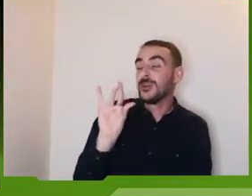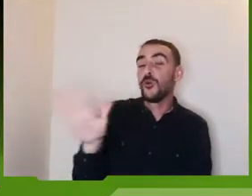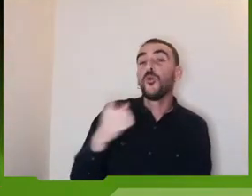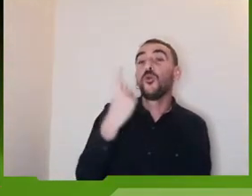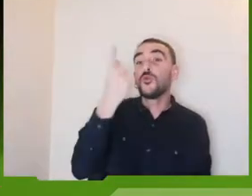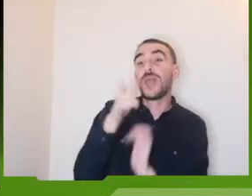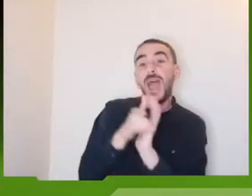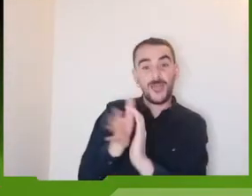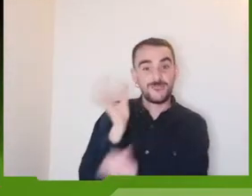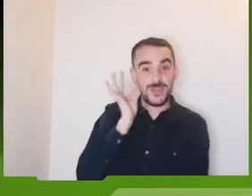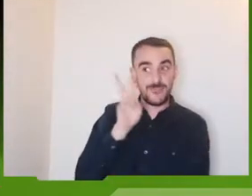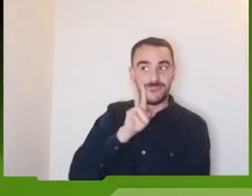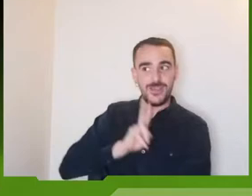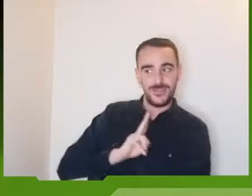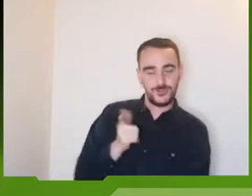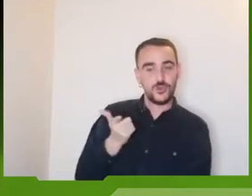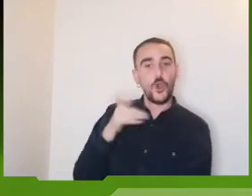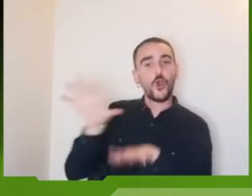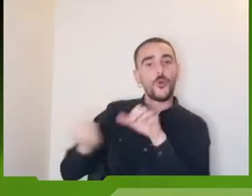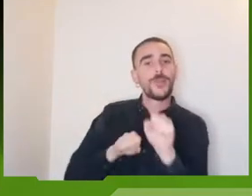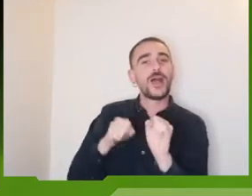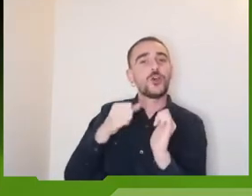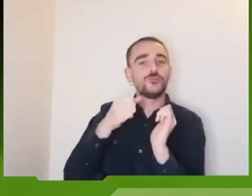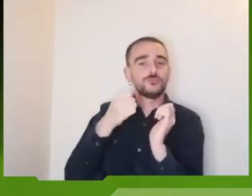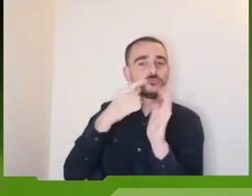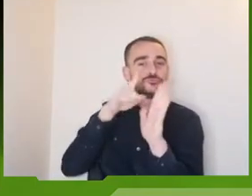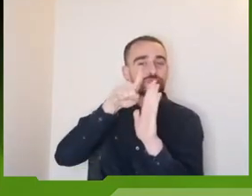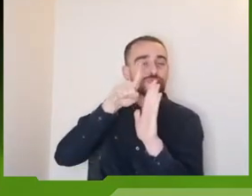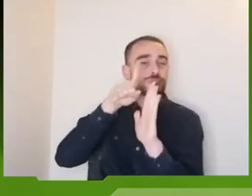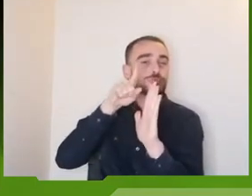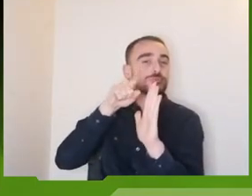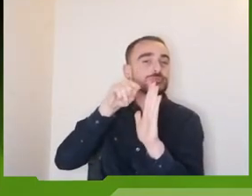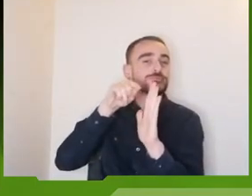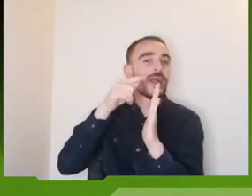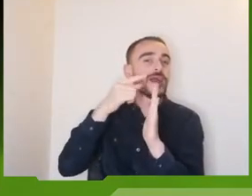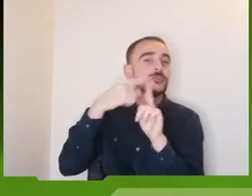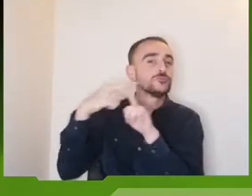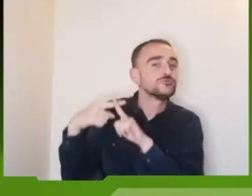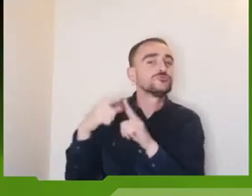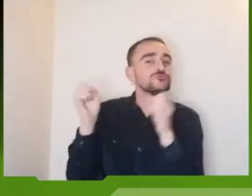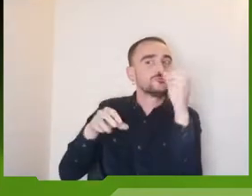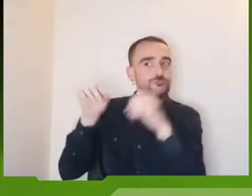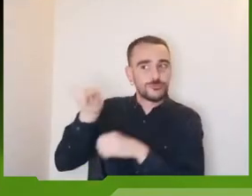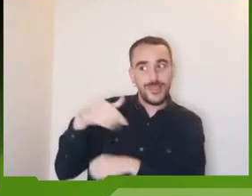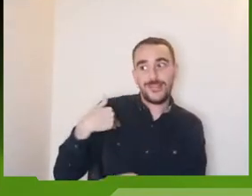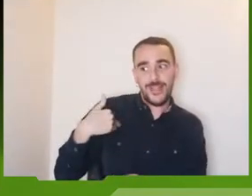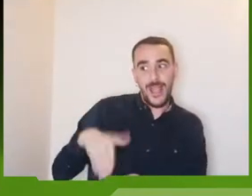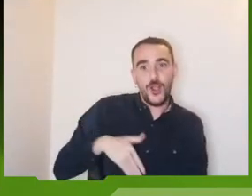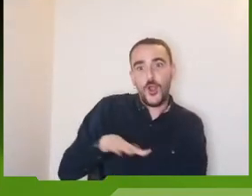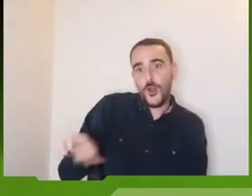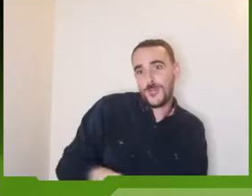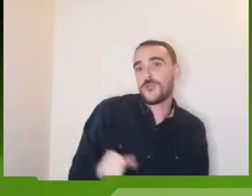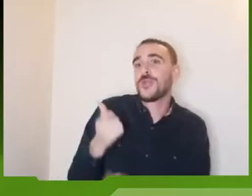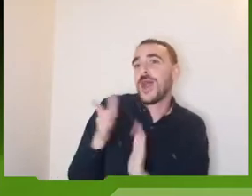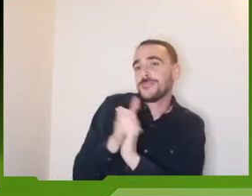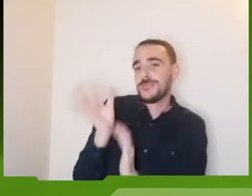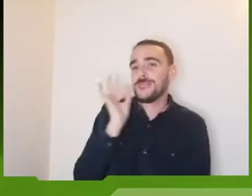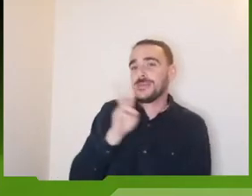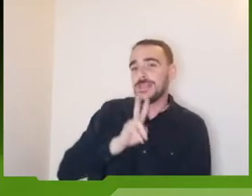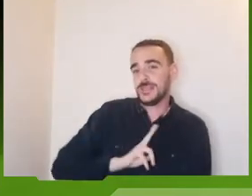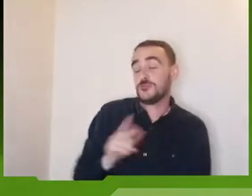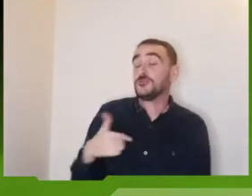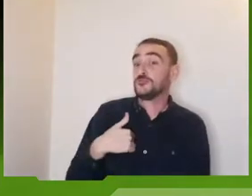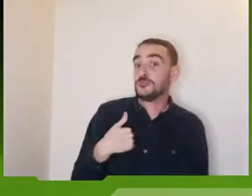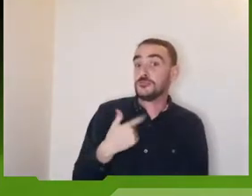ingredientes. Yo, eso, estoy encantada si lo hacéis a la vez que yo de ir charlando